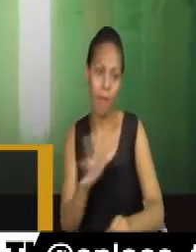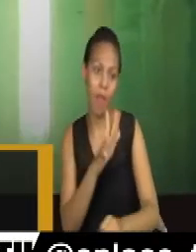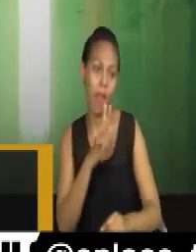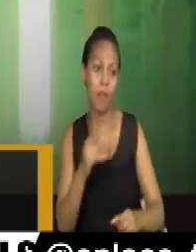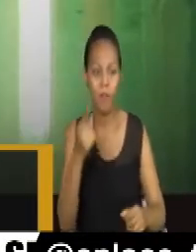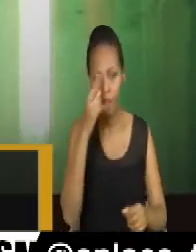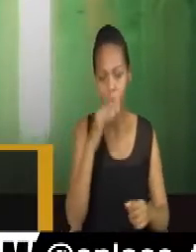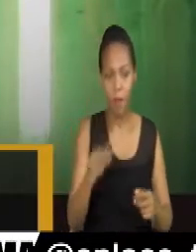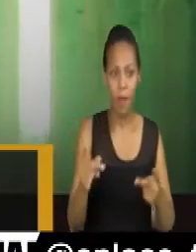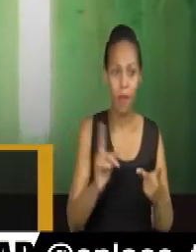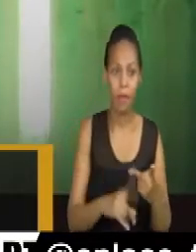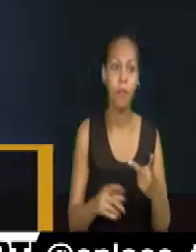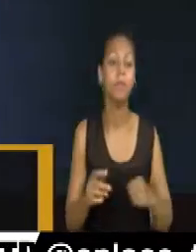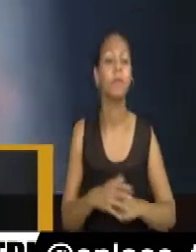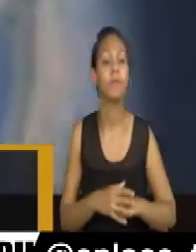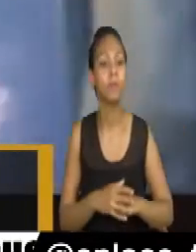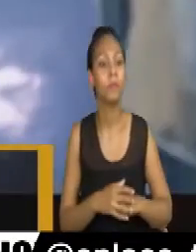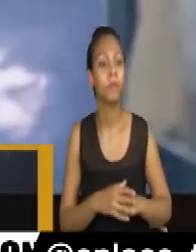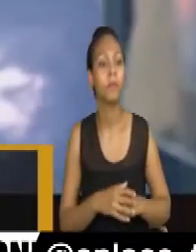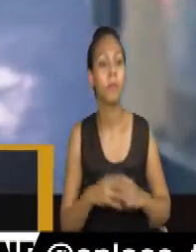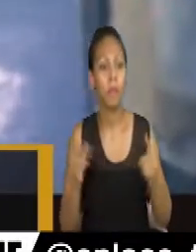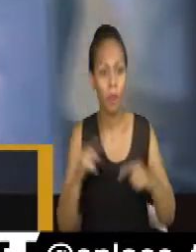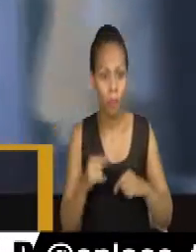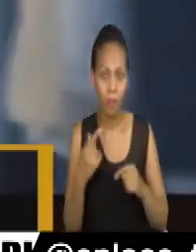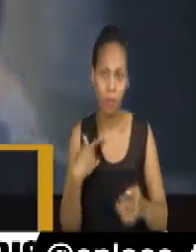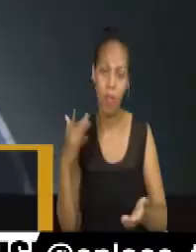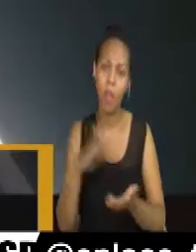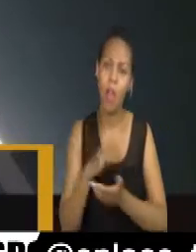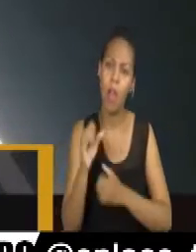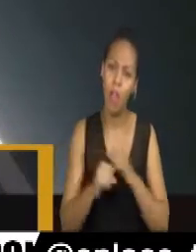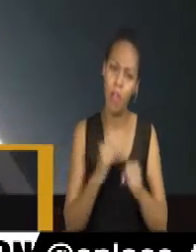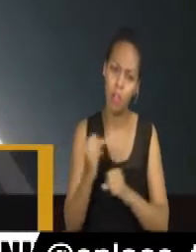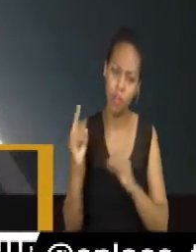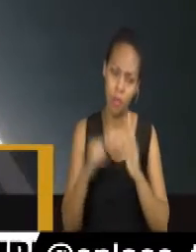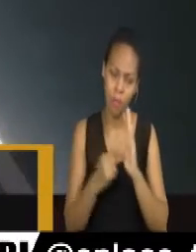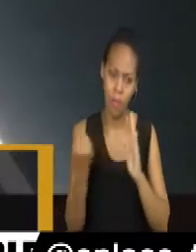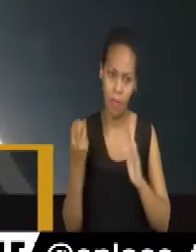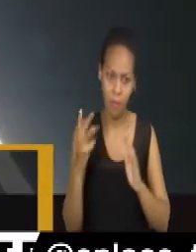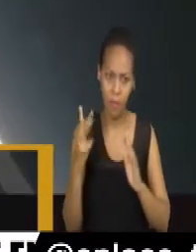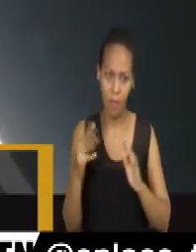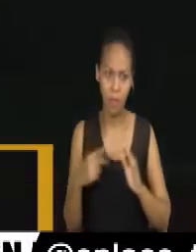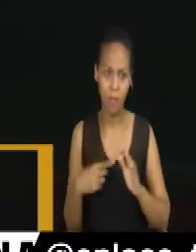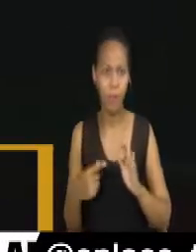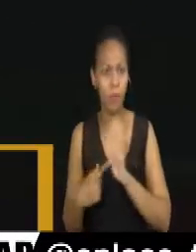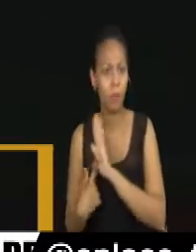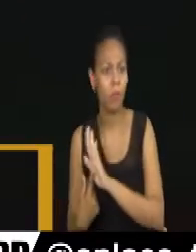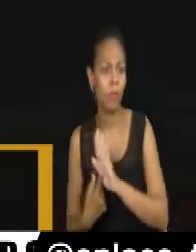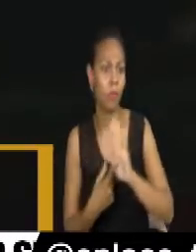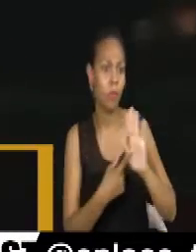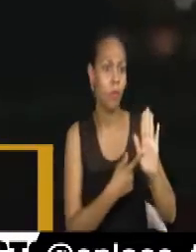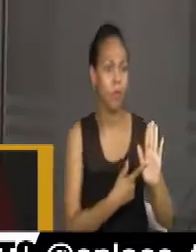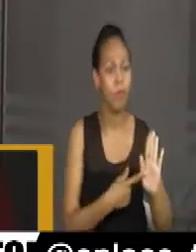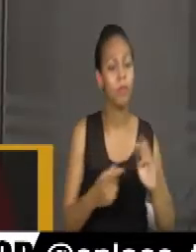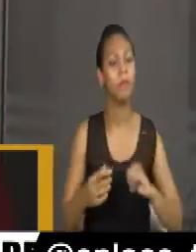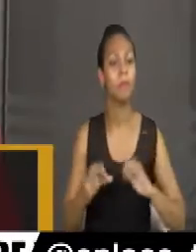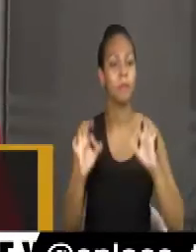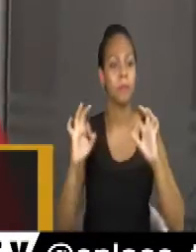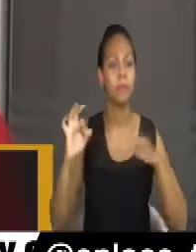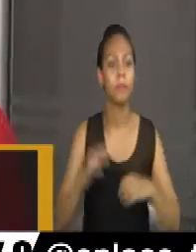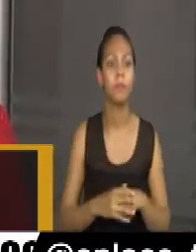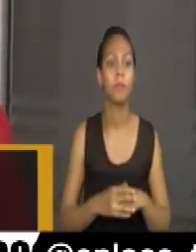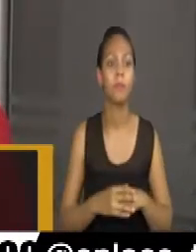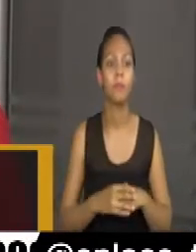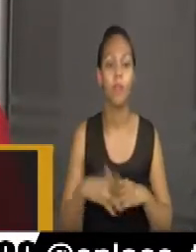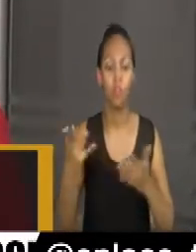Tairona también. También fuimos en el 2013 figuras, las mejores figuras y personajes de la costa